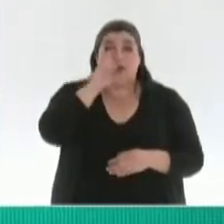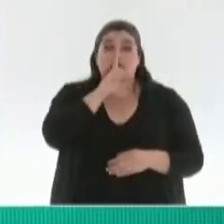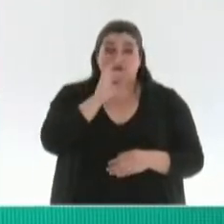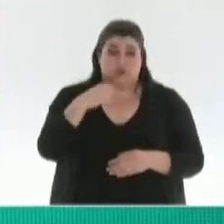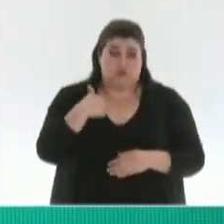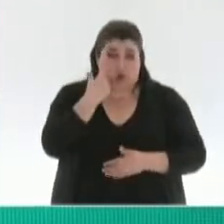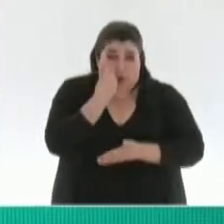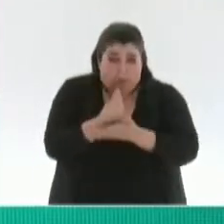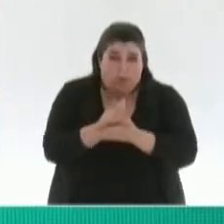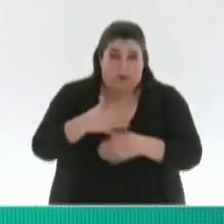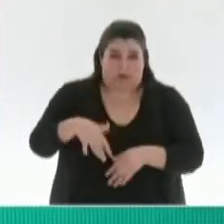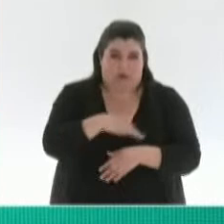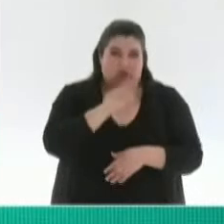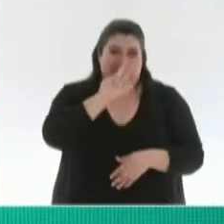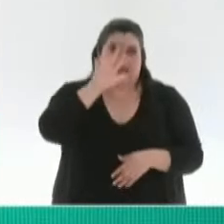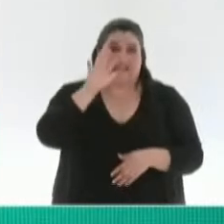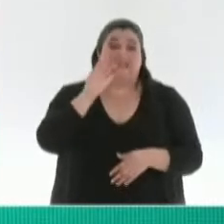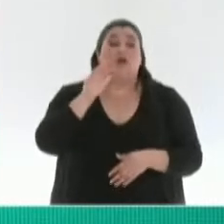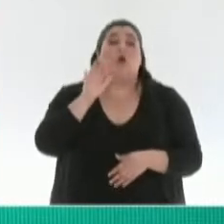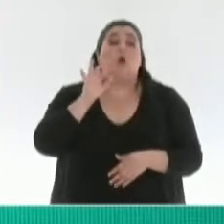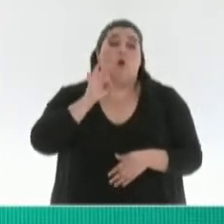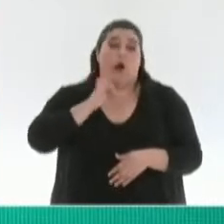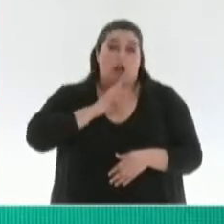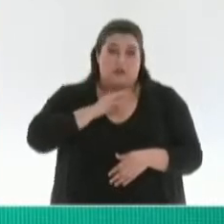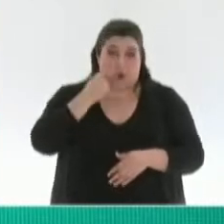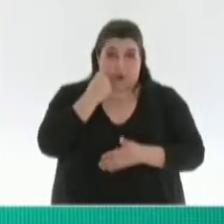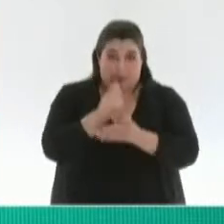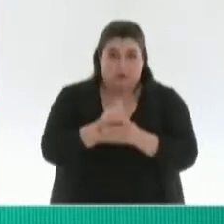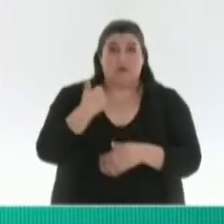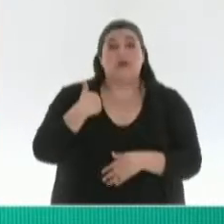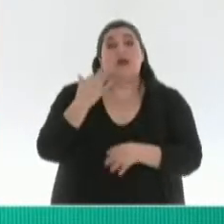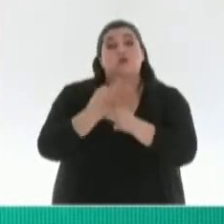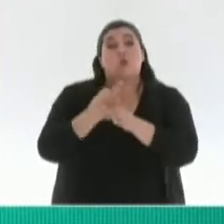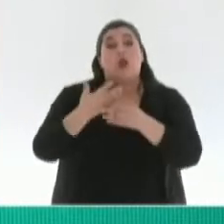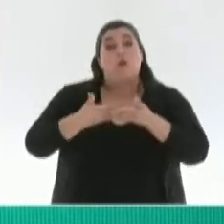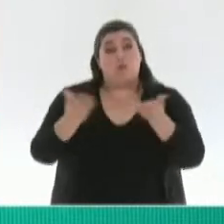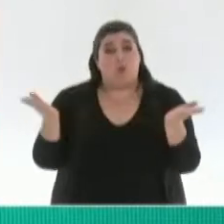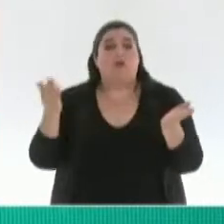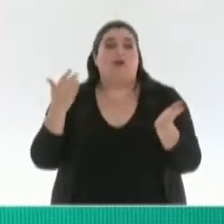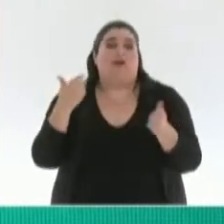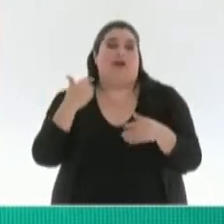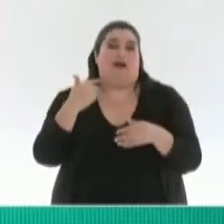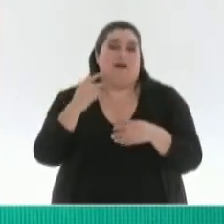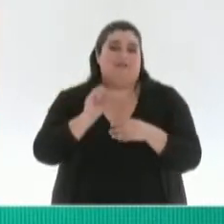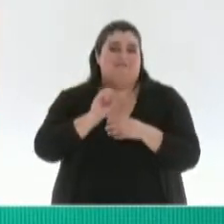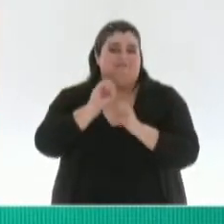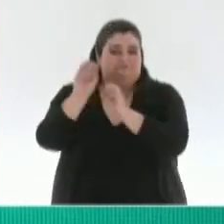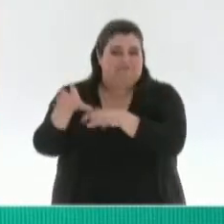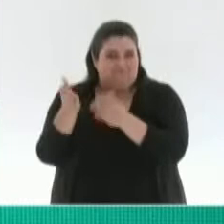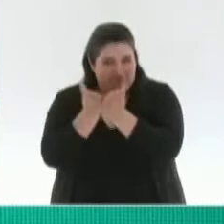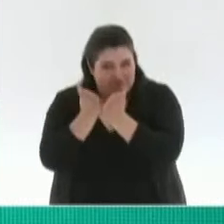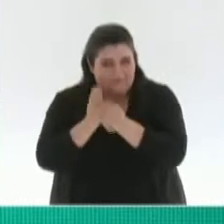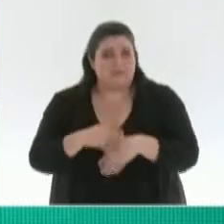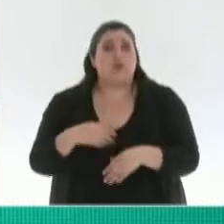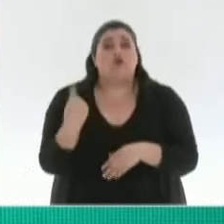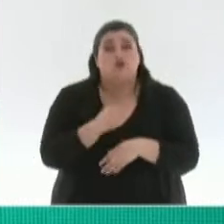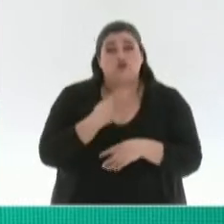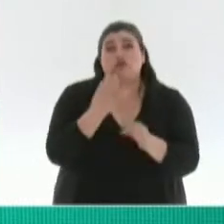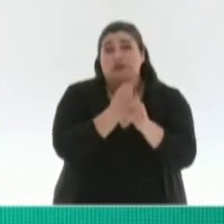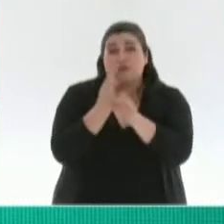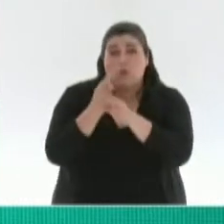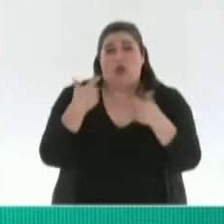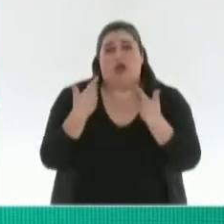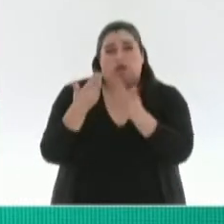35 años Tengo dos hijos que asisten a la escuela pública y junto con los docentes la defendemos a pesar de la falta de